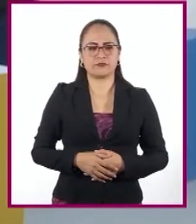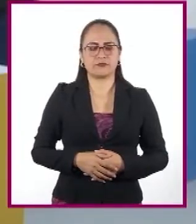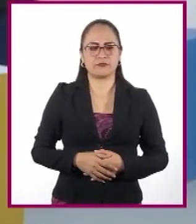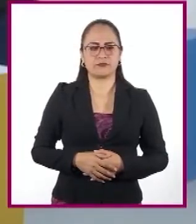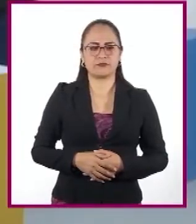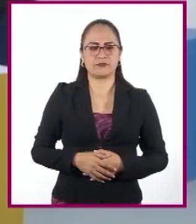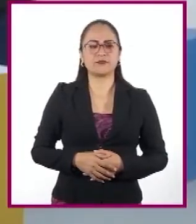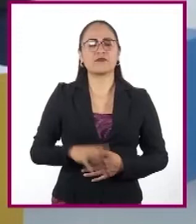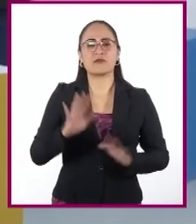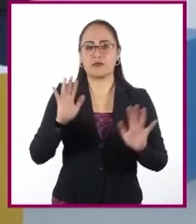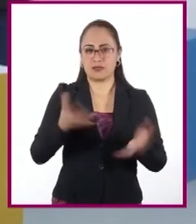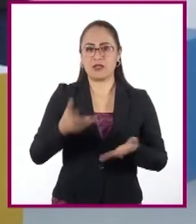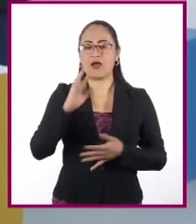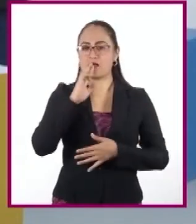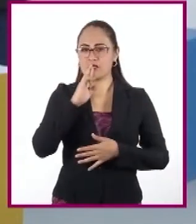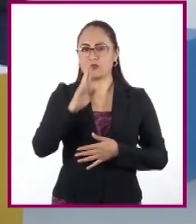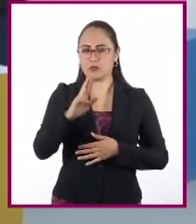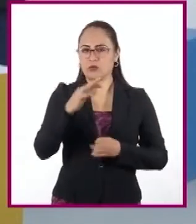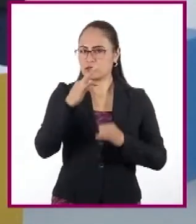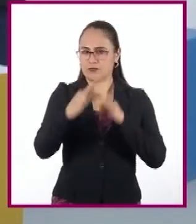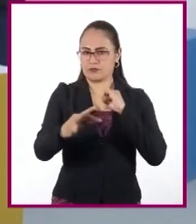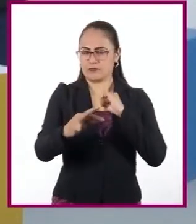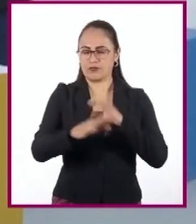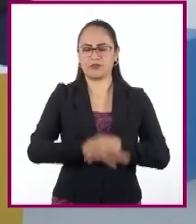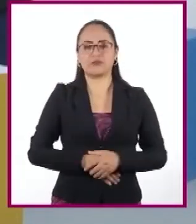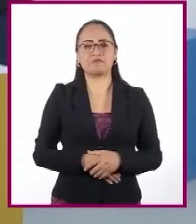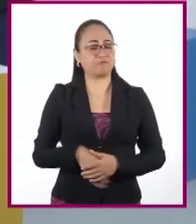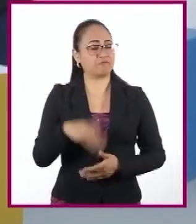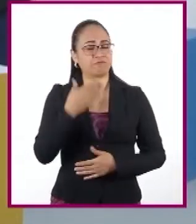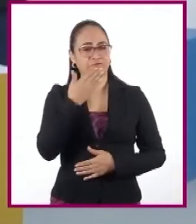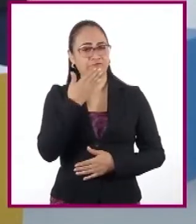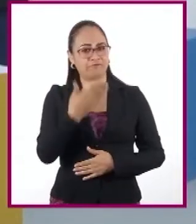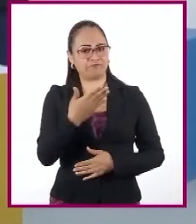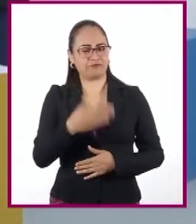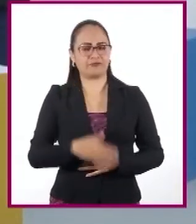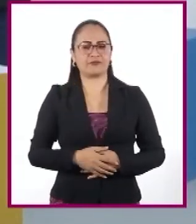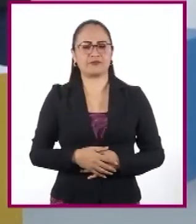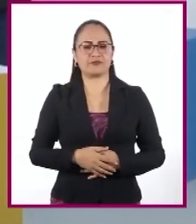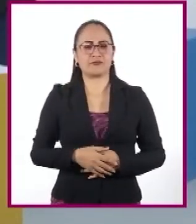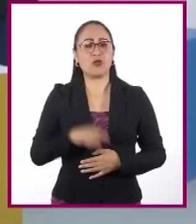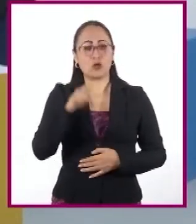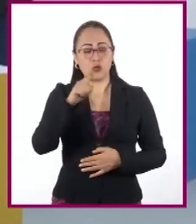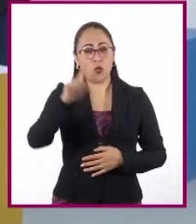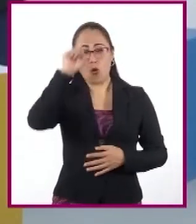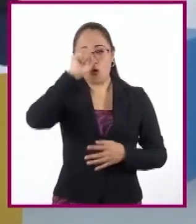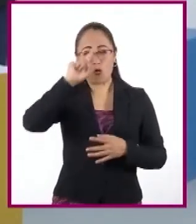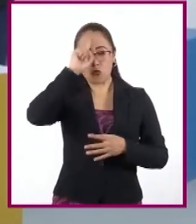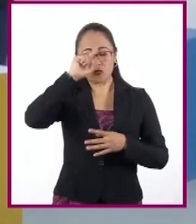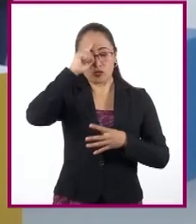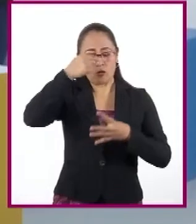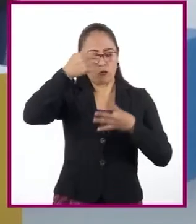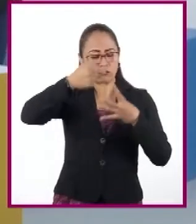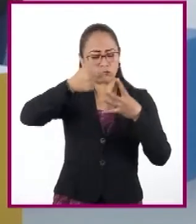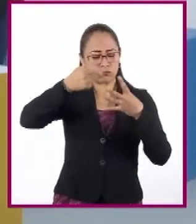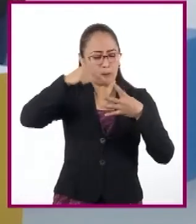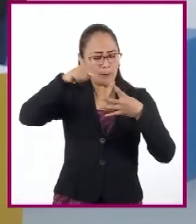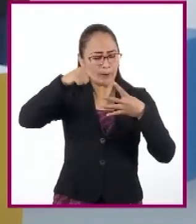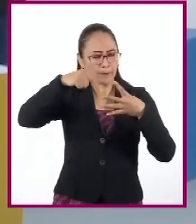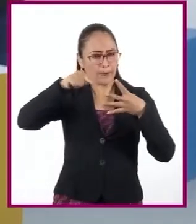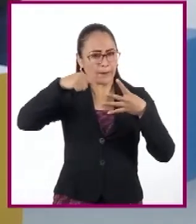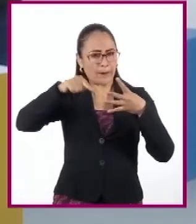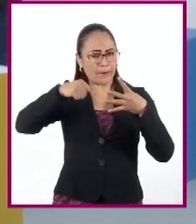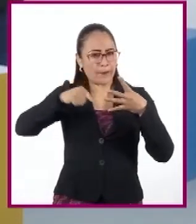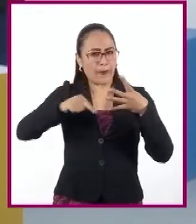Ya tengo el resultado final. Muy bien. Si seguiste las instrucciones